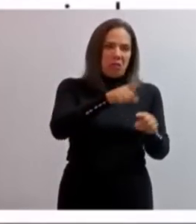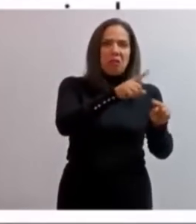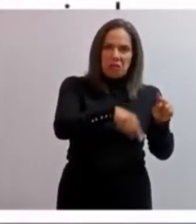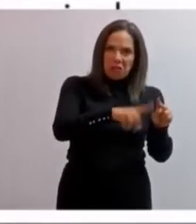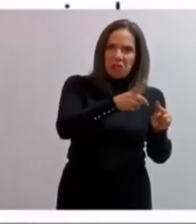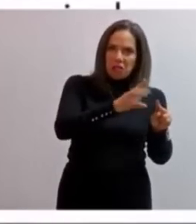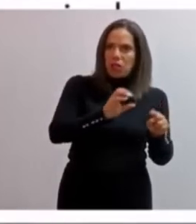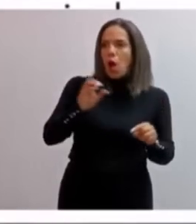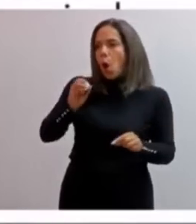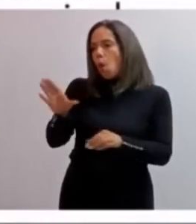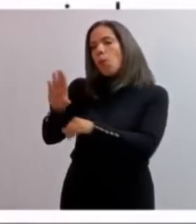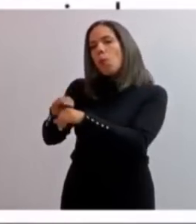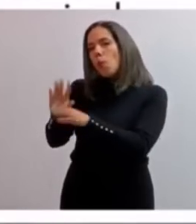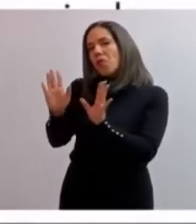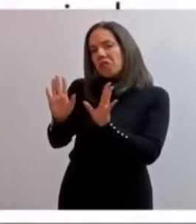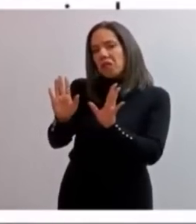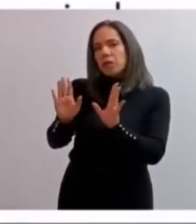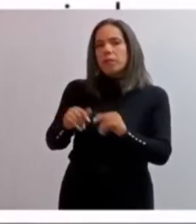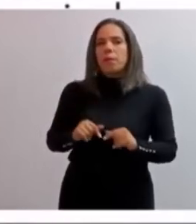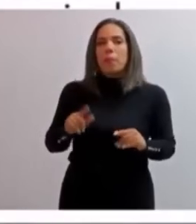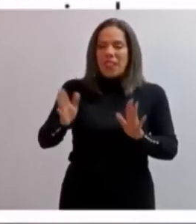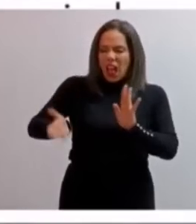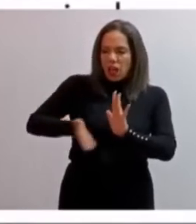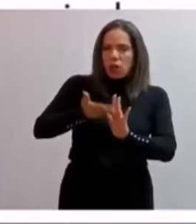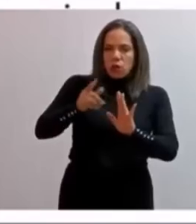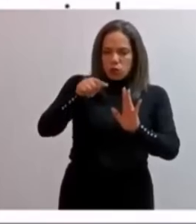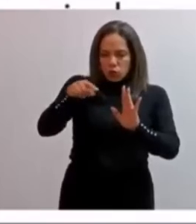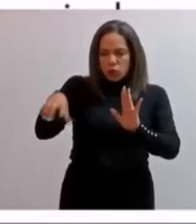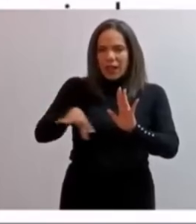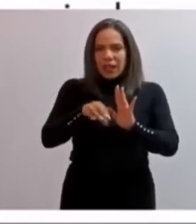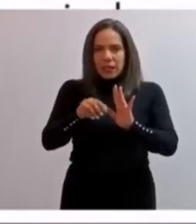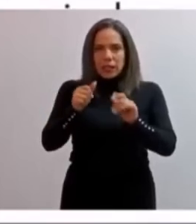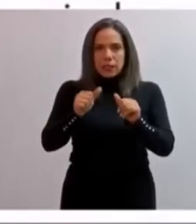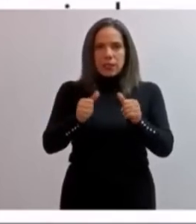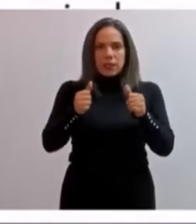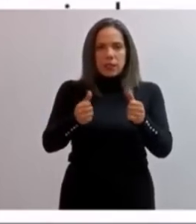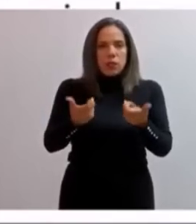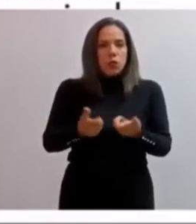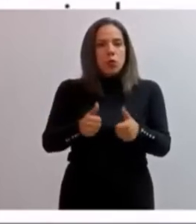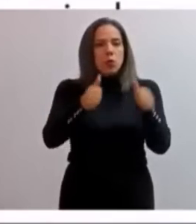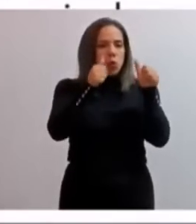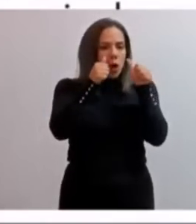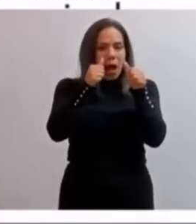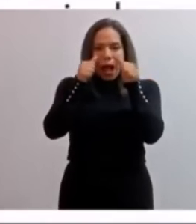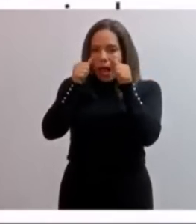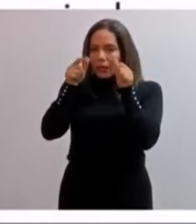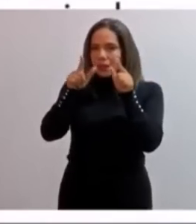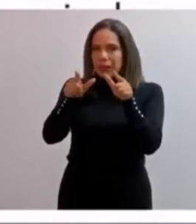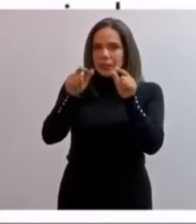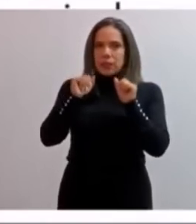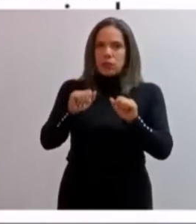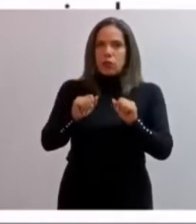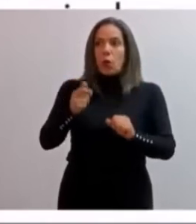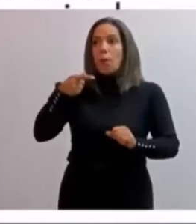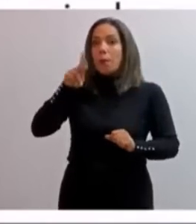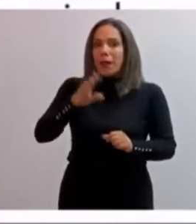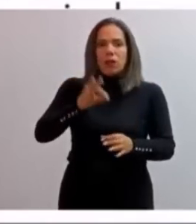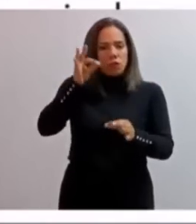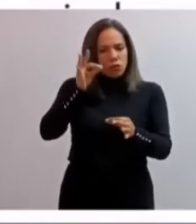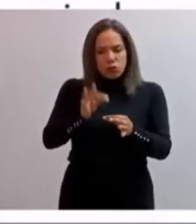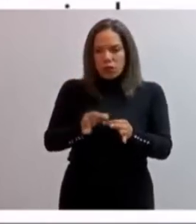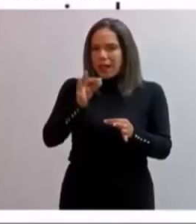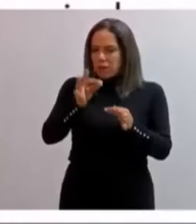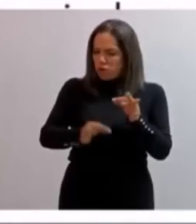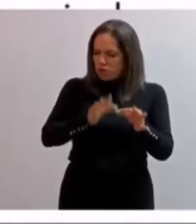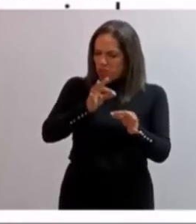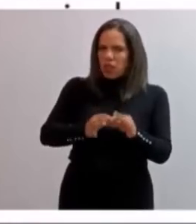El currículo está construido en una tensión permanente entre lo nacional y lo local. Y yo